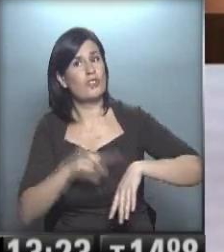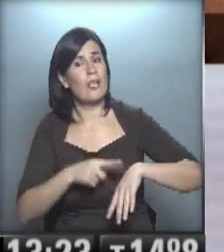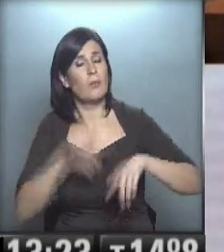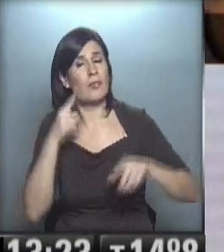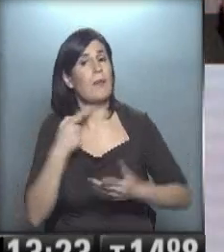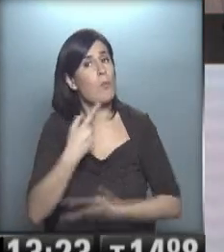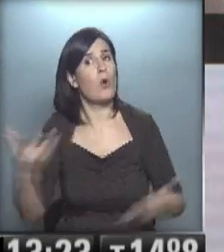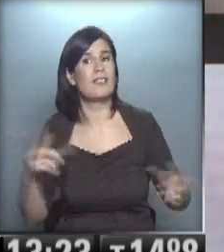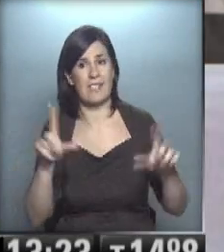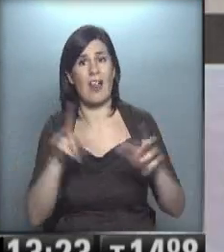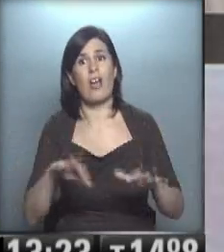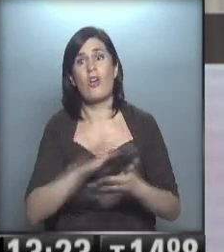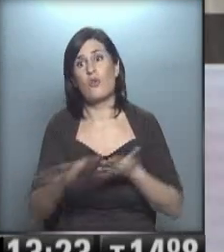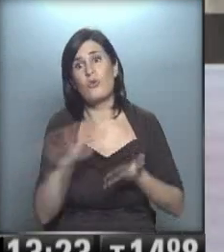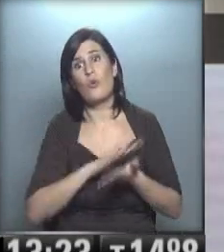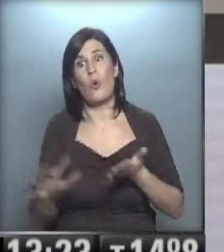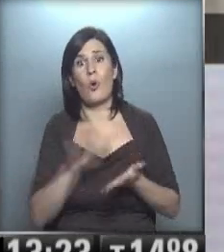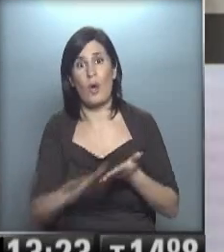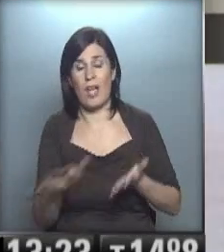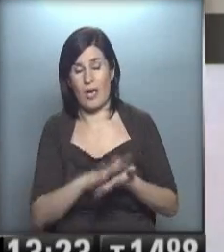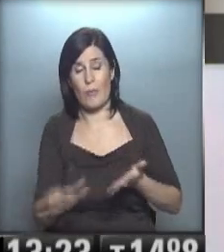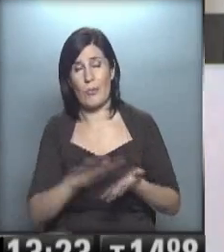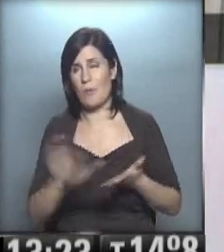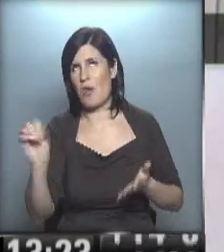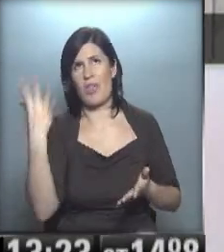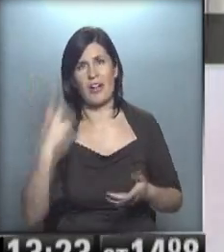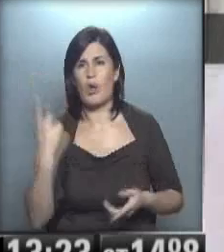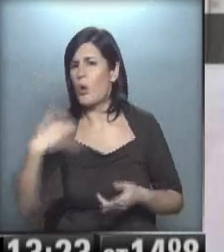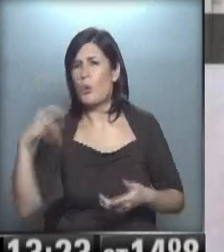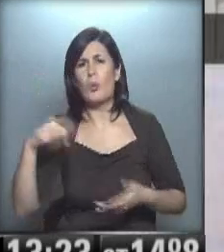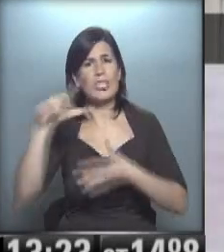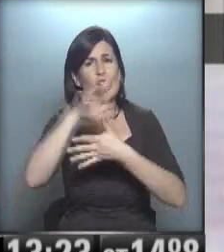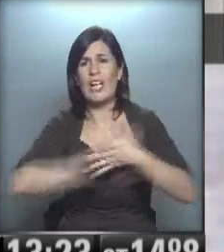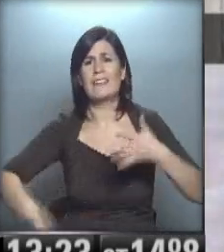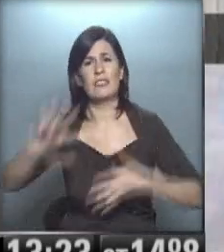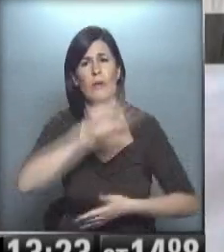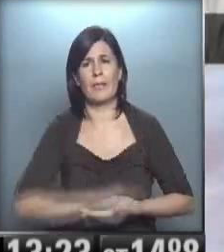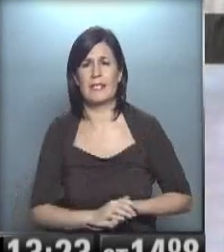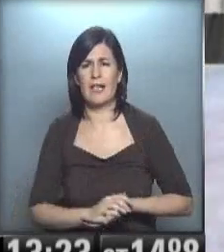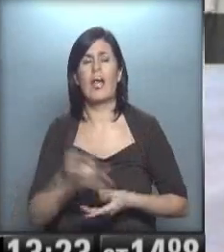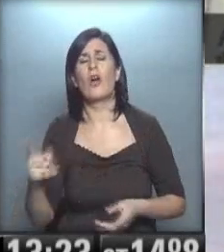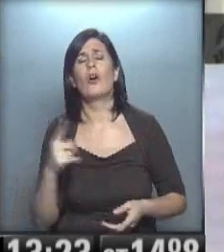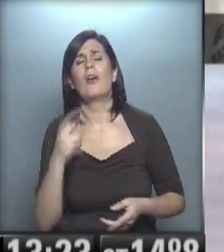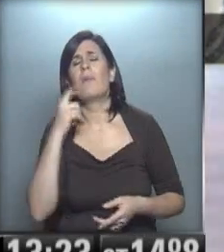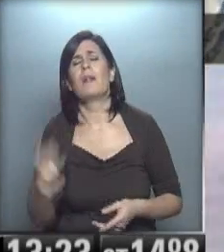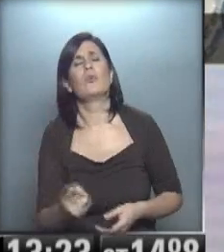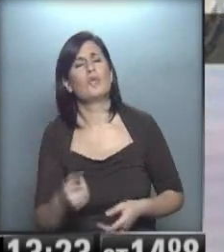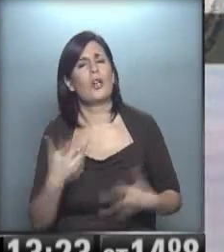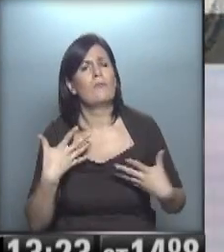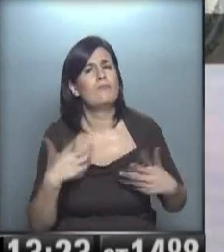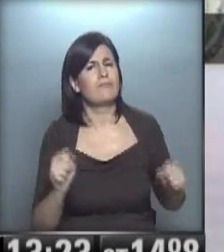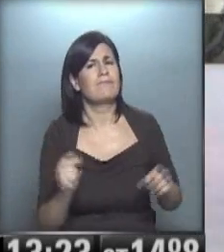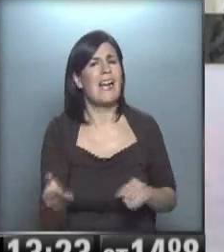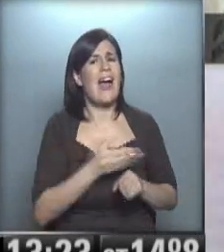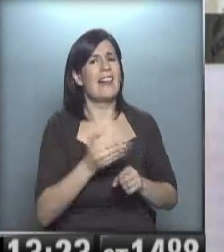aparato de última tecnología según se conoce único en latinoamérica cuál es la importancia de la detección temprana